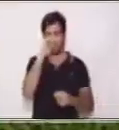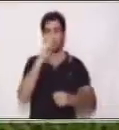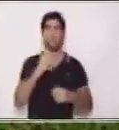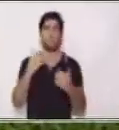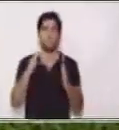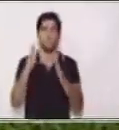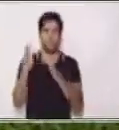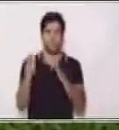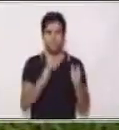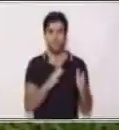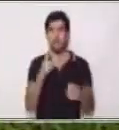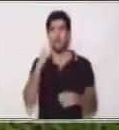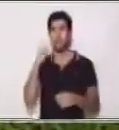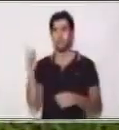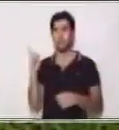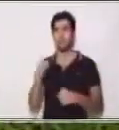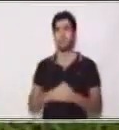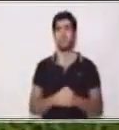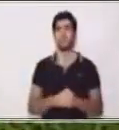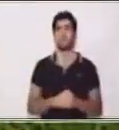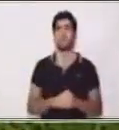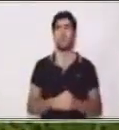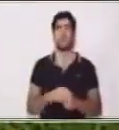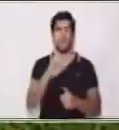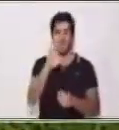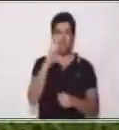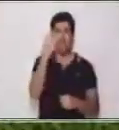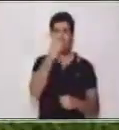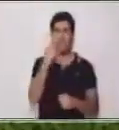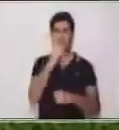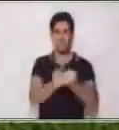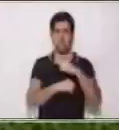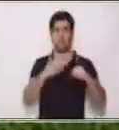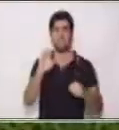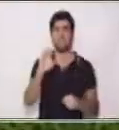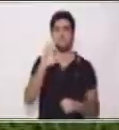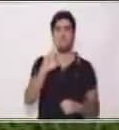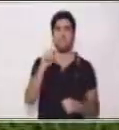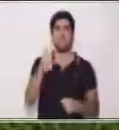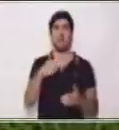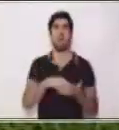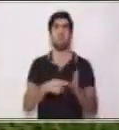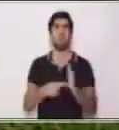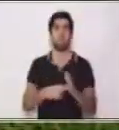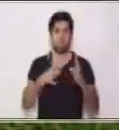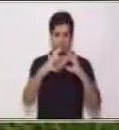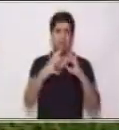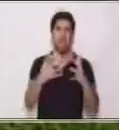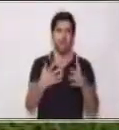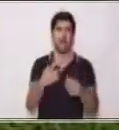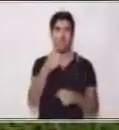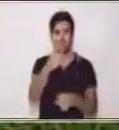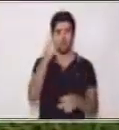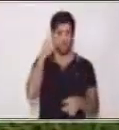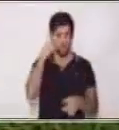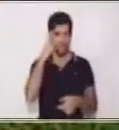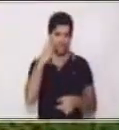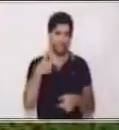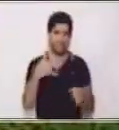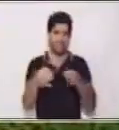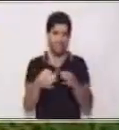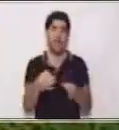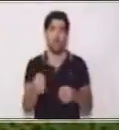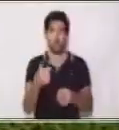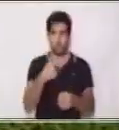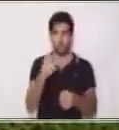una esfera, que podemos encontrar como ejemplo de una esfera en casa. ¿Tienes algo en mente?